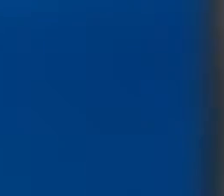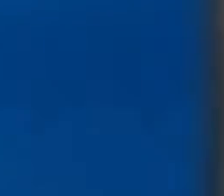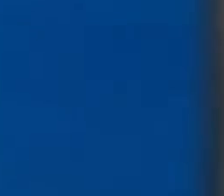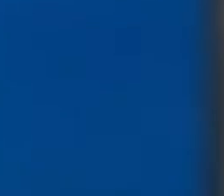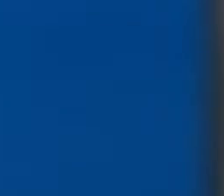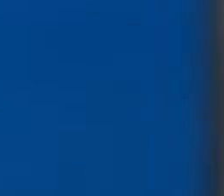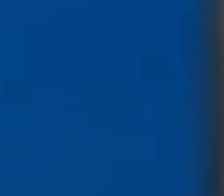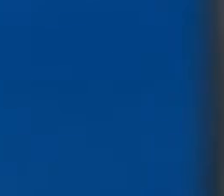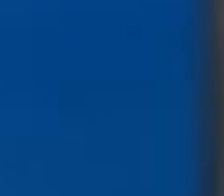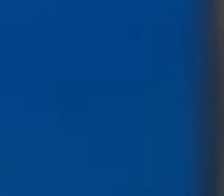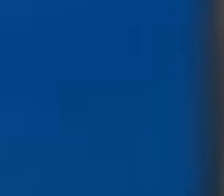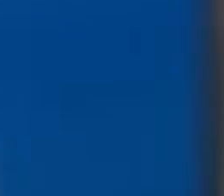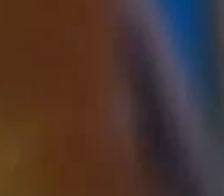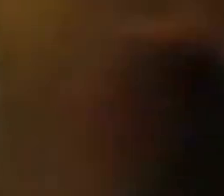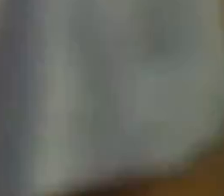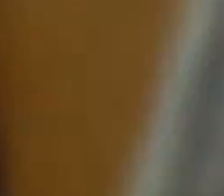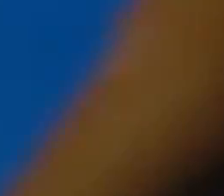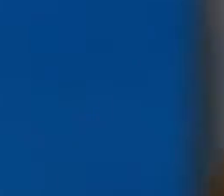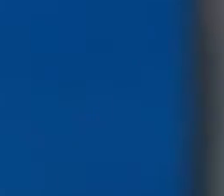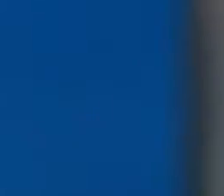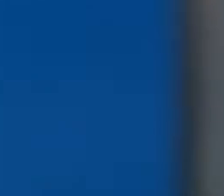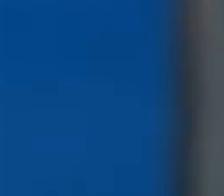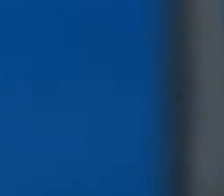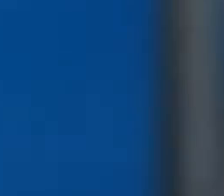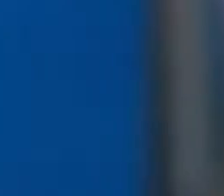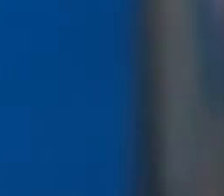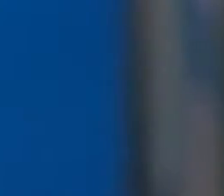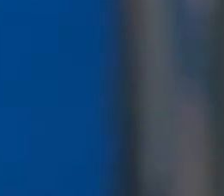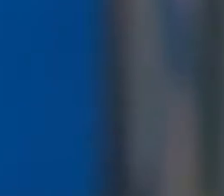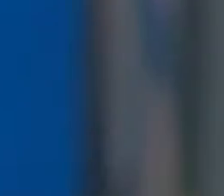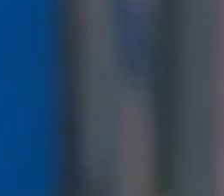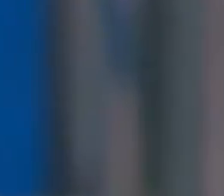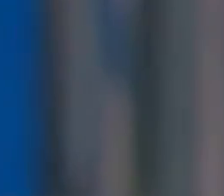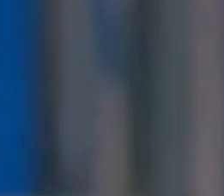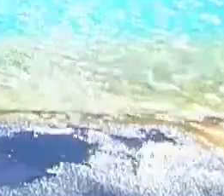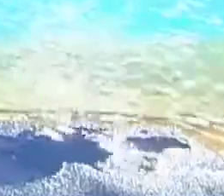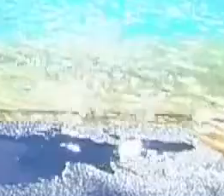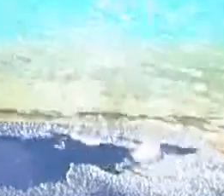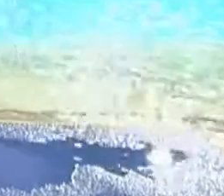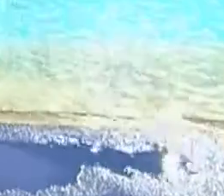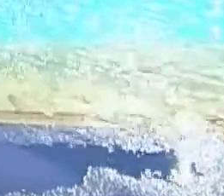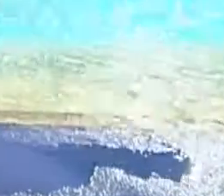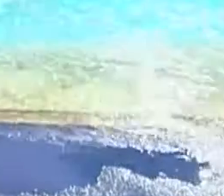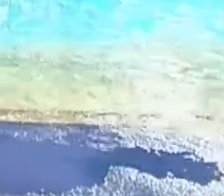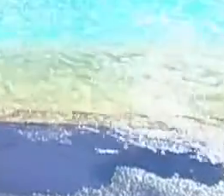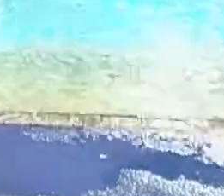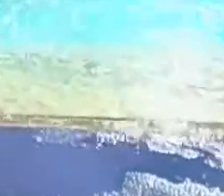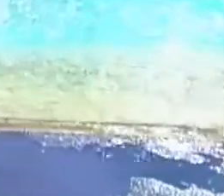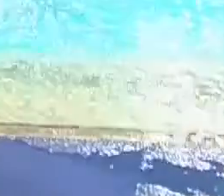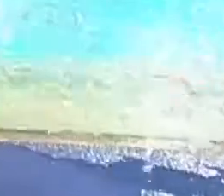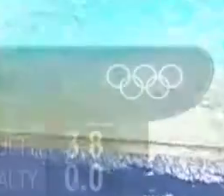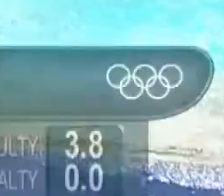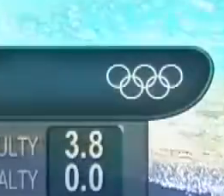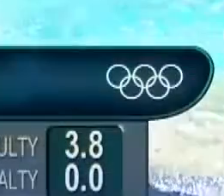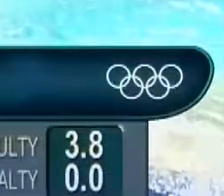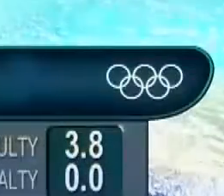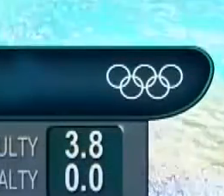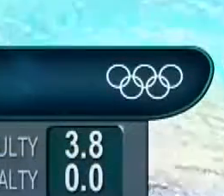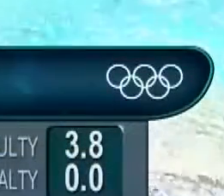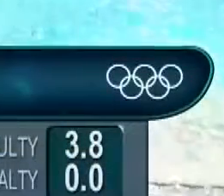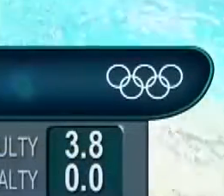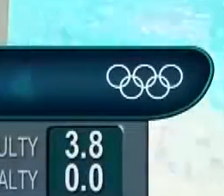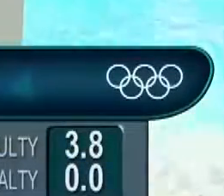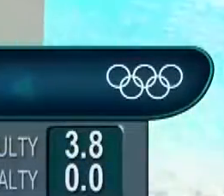tanto Iván García, el pollo, que vemos en pantalla, y también a su super carnal, Germán Sánchez, el Duba, no le sale ahora a